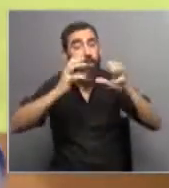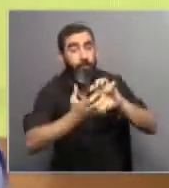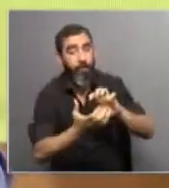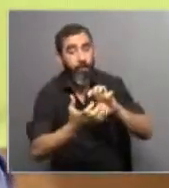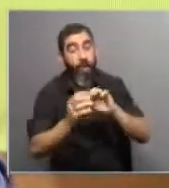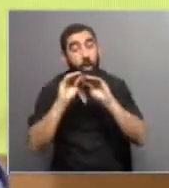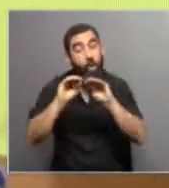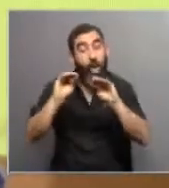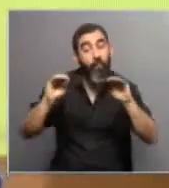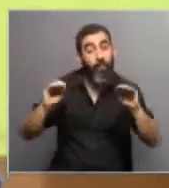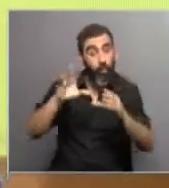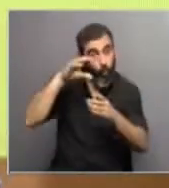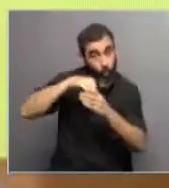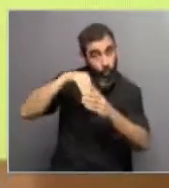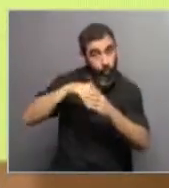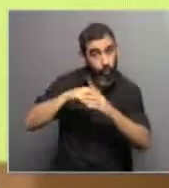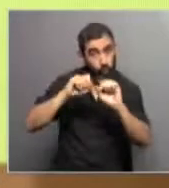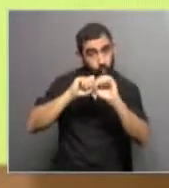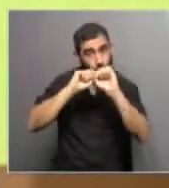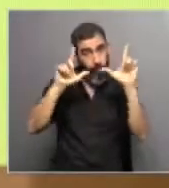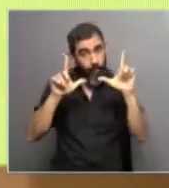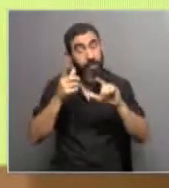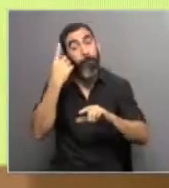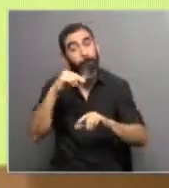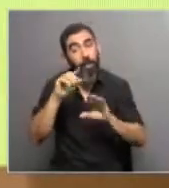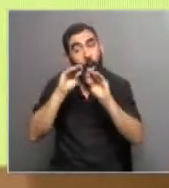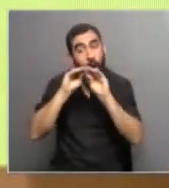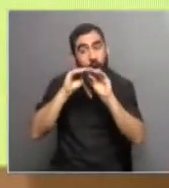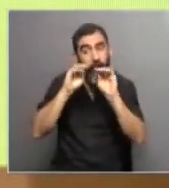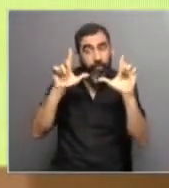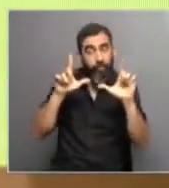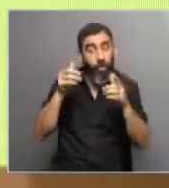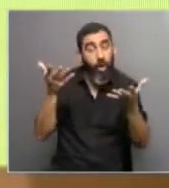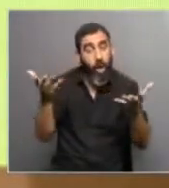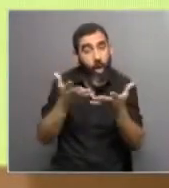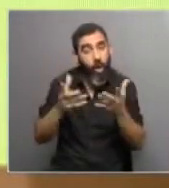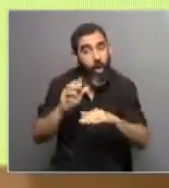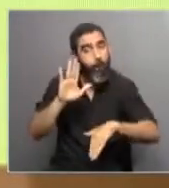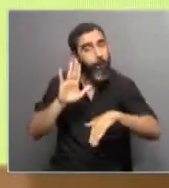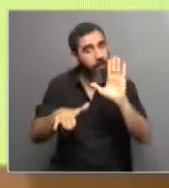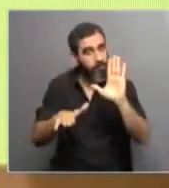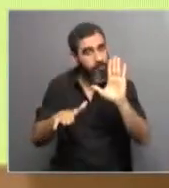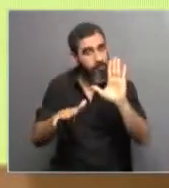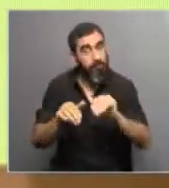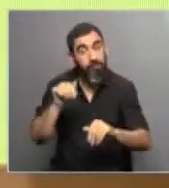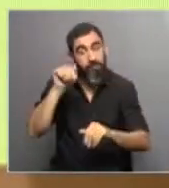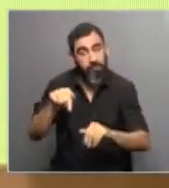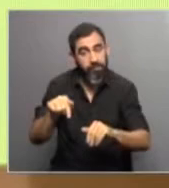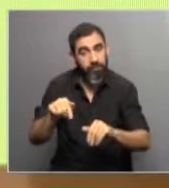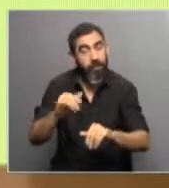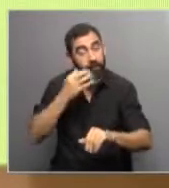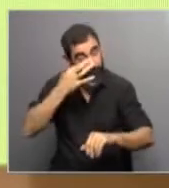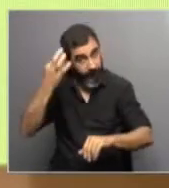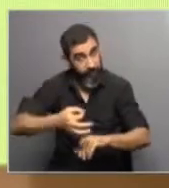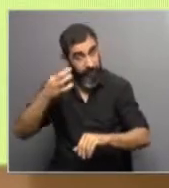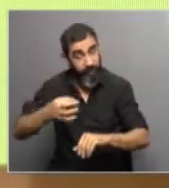Las advertencias que contiene nos sorprenden, pero la señal de alarma cada vez es más intensa. Es inequívoco